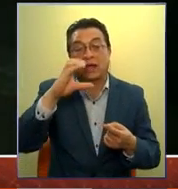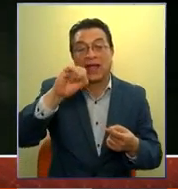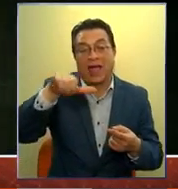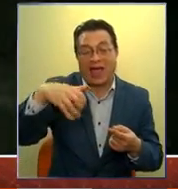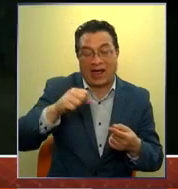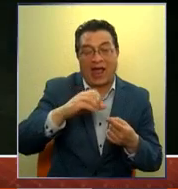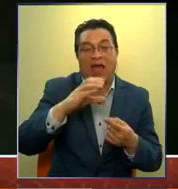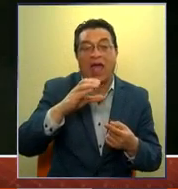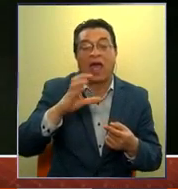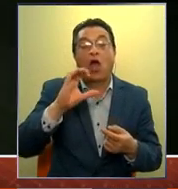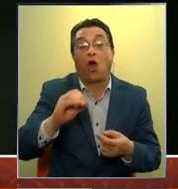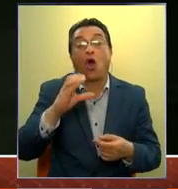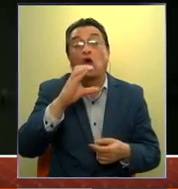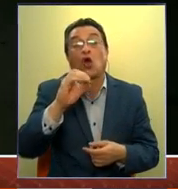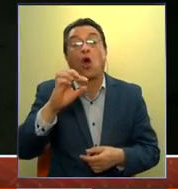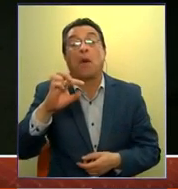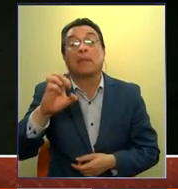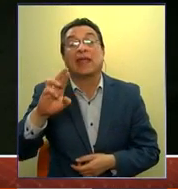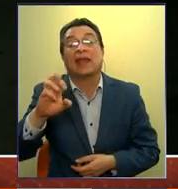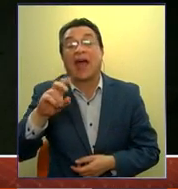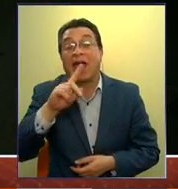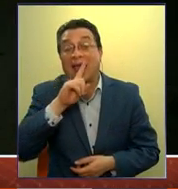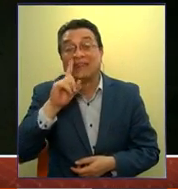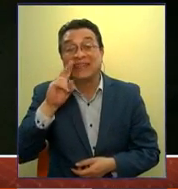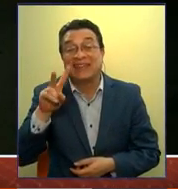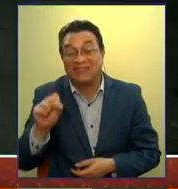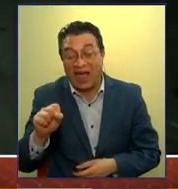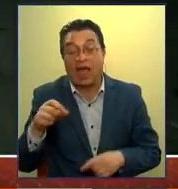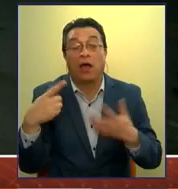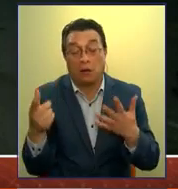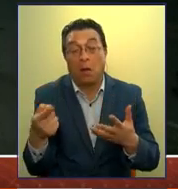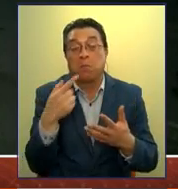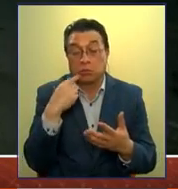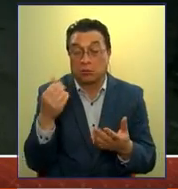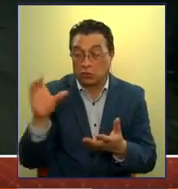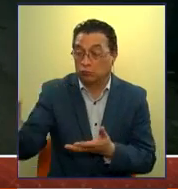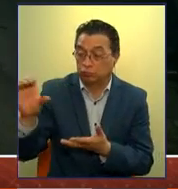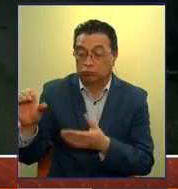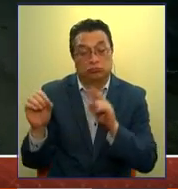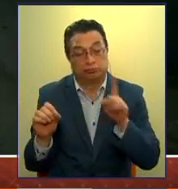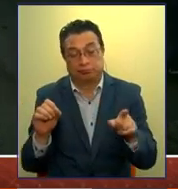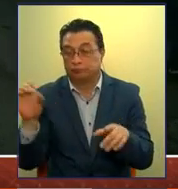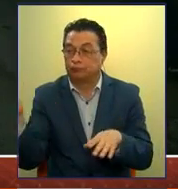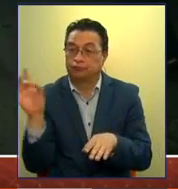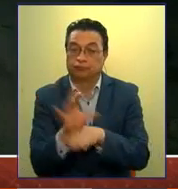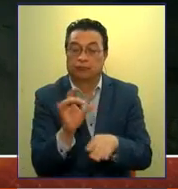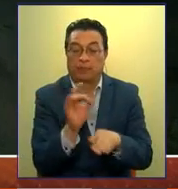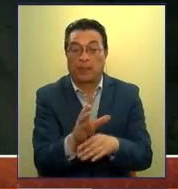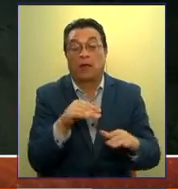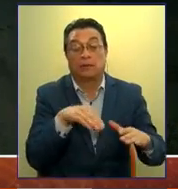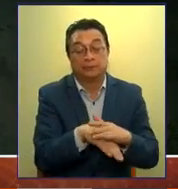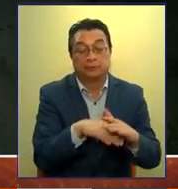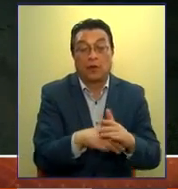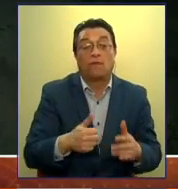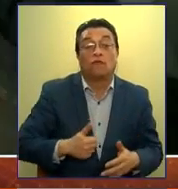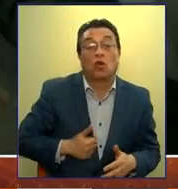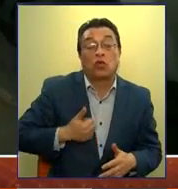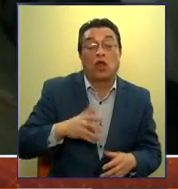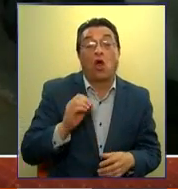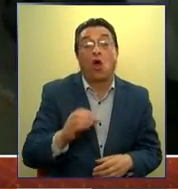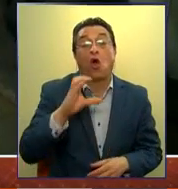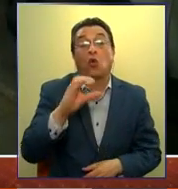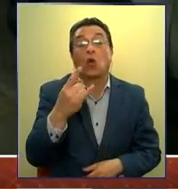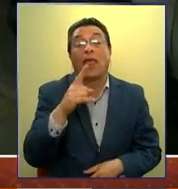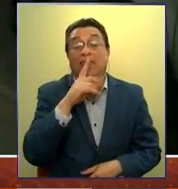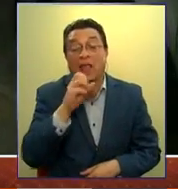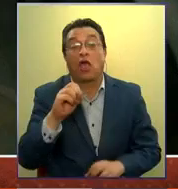y cooperativas y la posibilidad de que los afiliados traspasen sus recursos a la cuenta de ahorro voluntario de la administradora o cuenta 2. Si no tienen